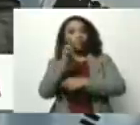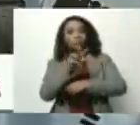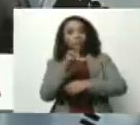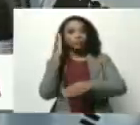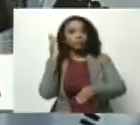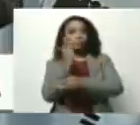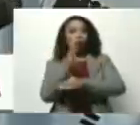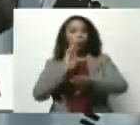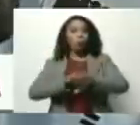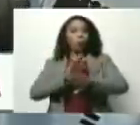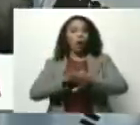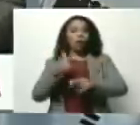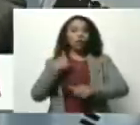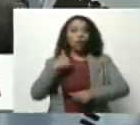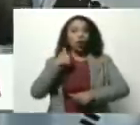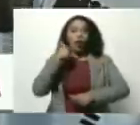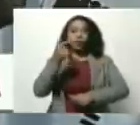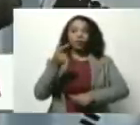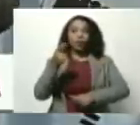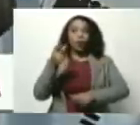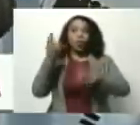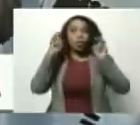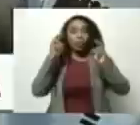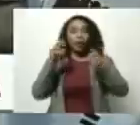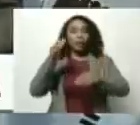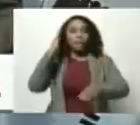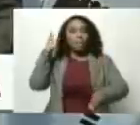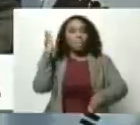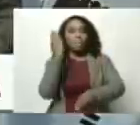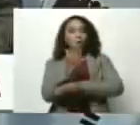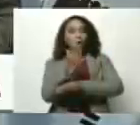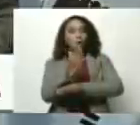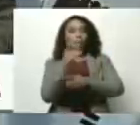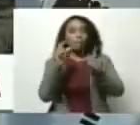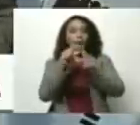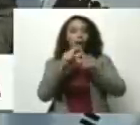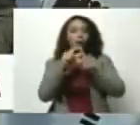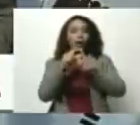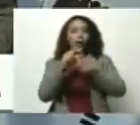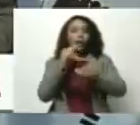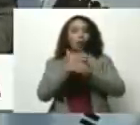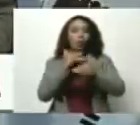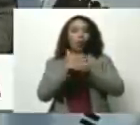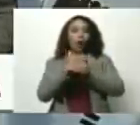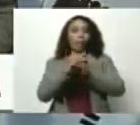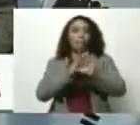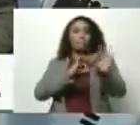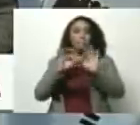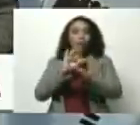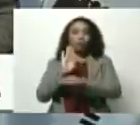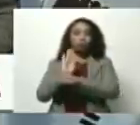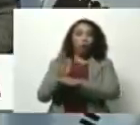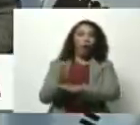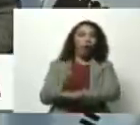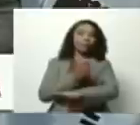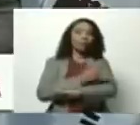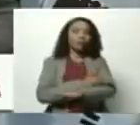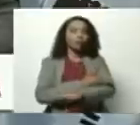sanción, porque yo he dicho una consigna: sancionar es prevenir. Y en tal